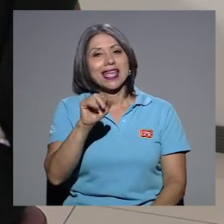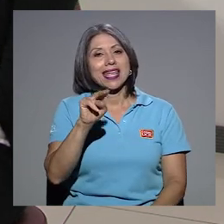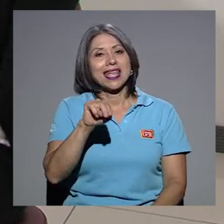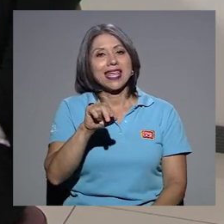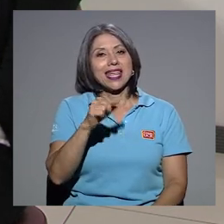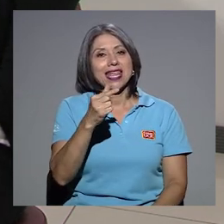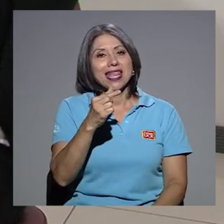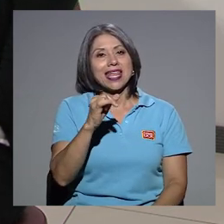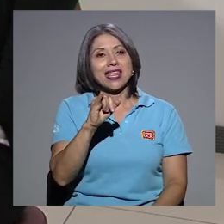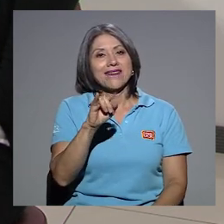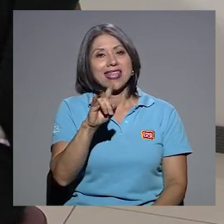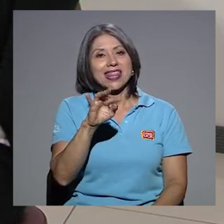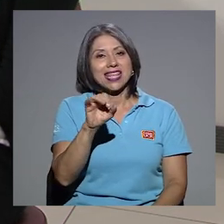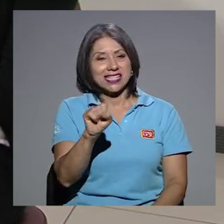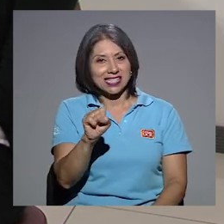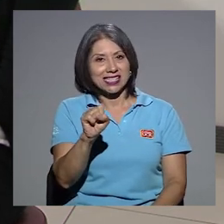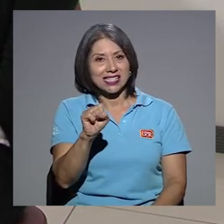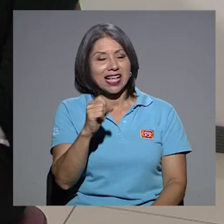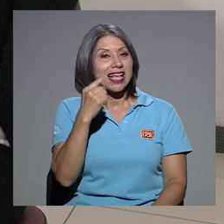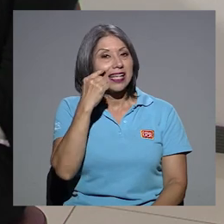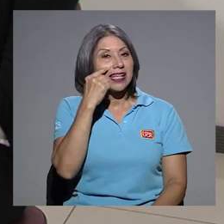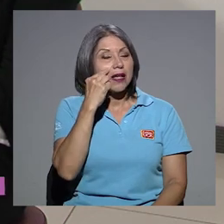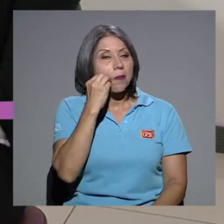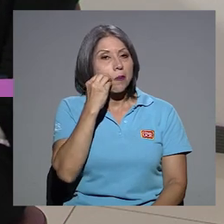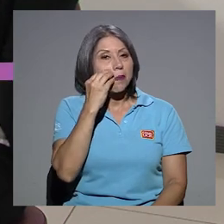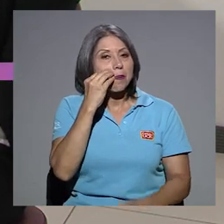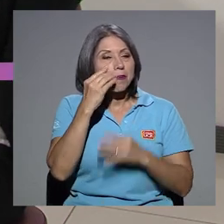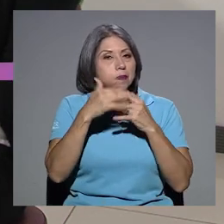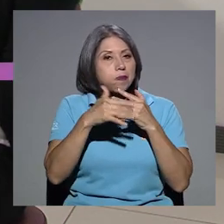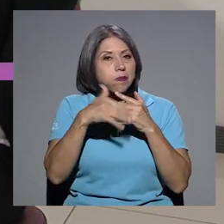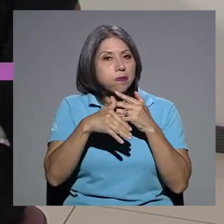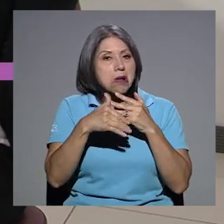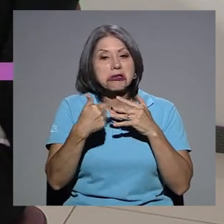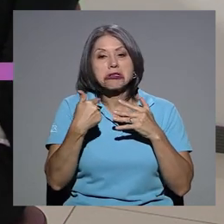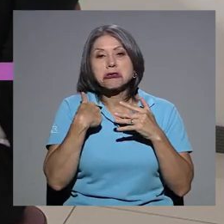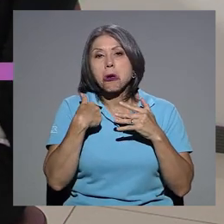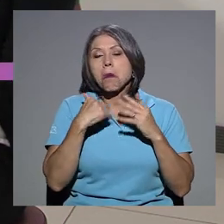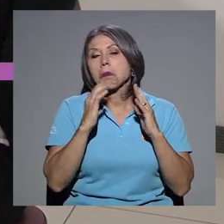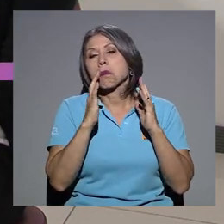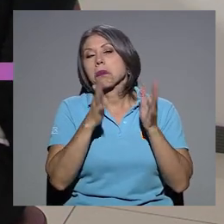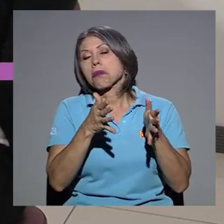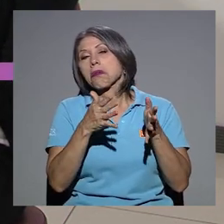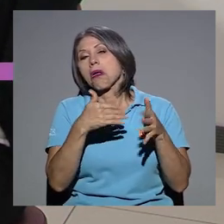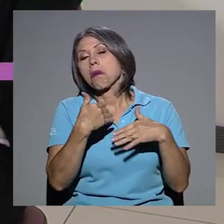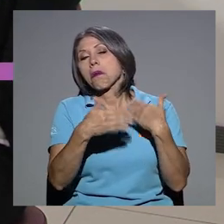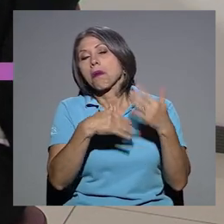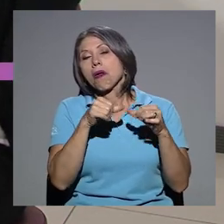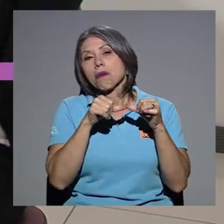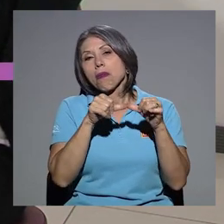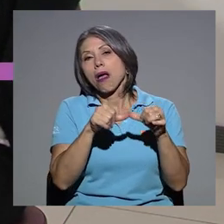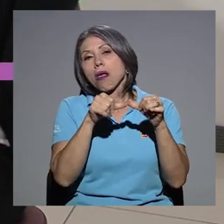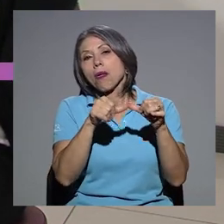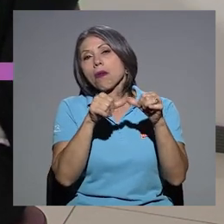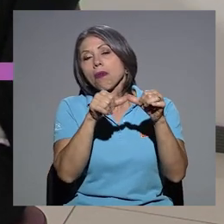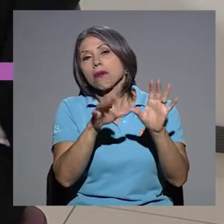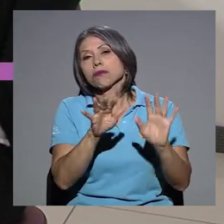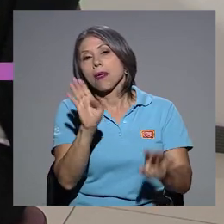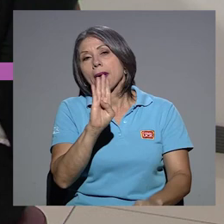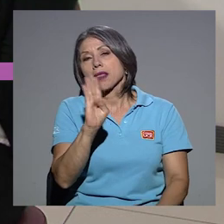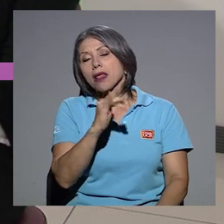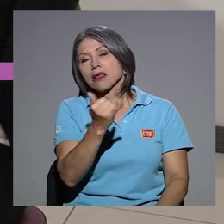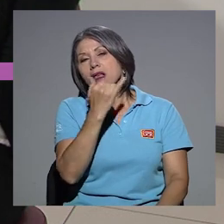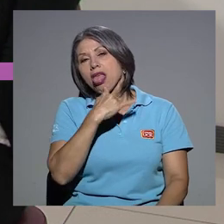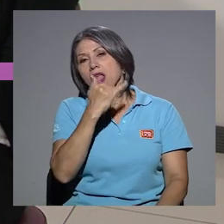habíamos dicho, es inflamación en las encías. El asunto es que si yo no la trato y yo permito que esas bacterias convivan conmigo y